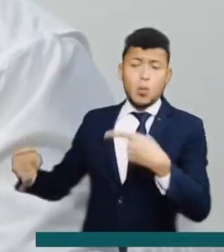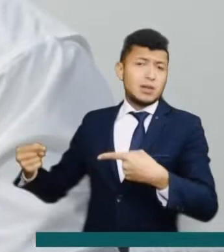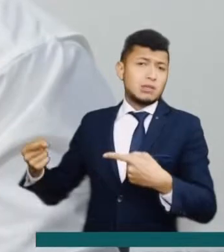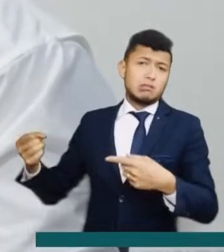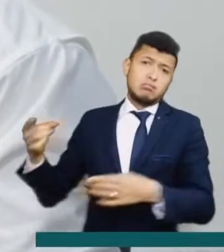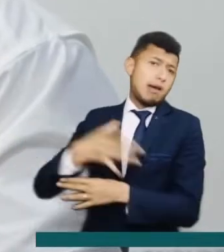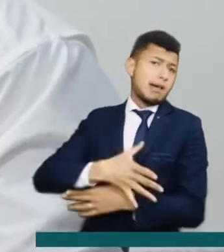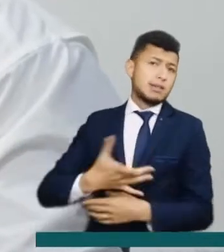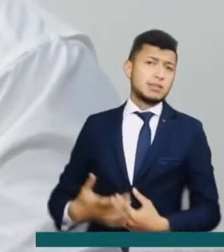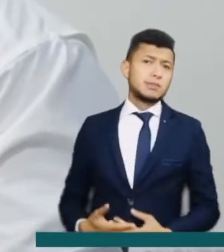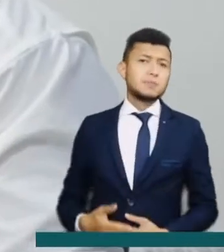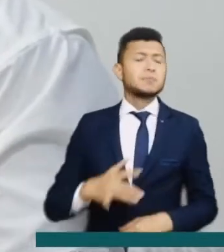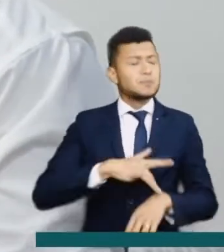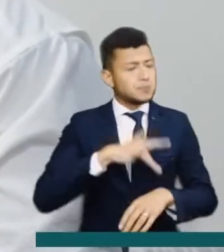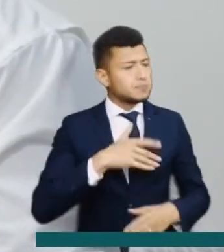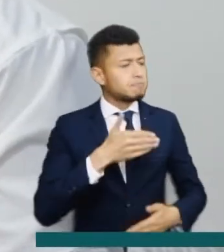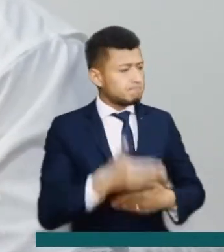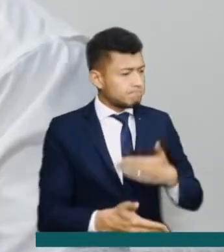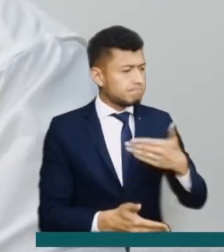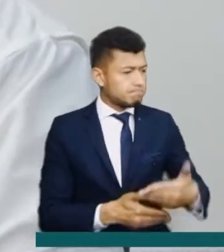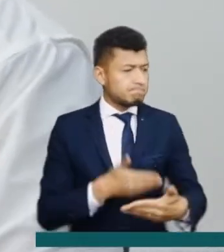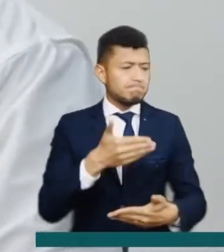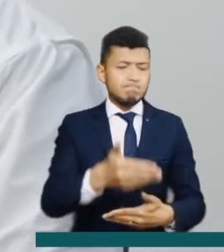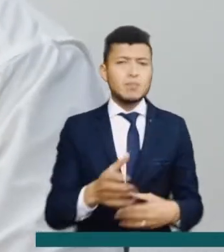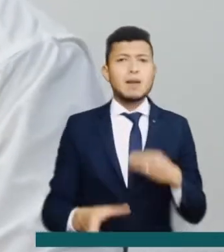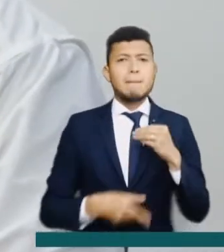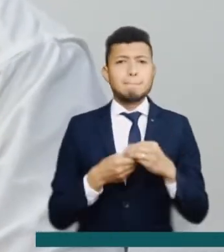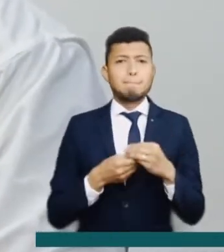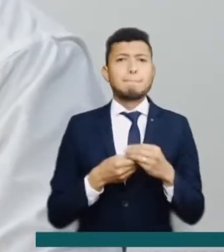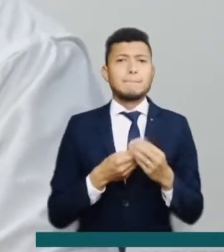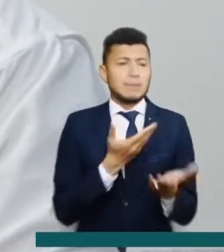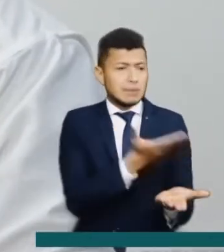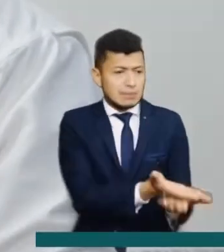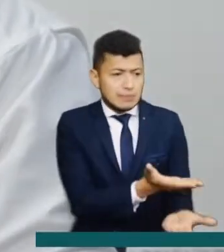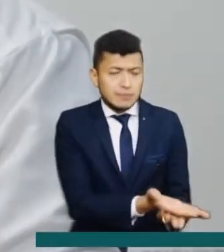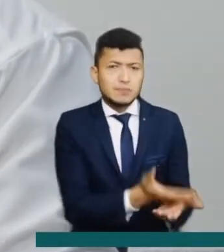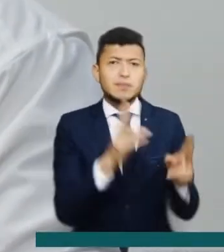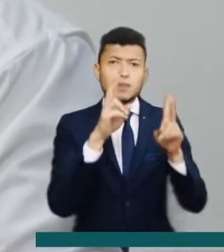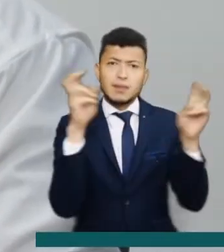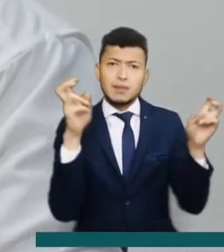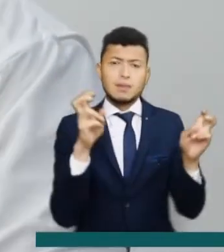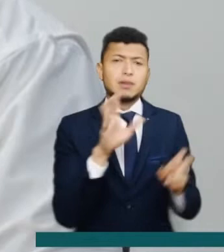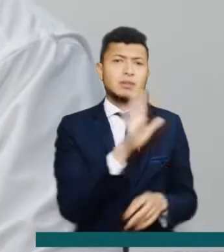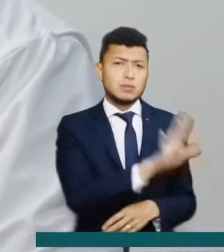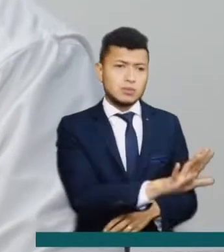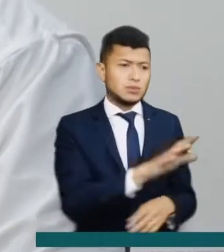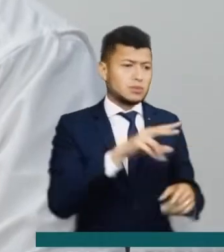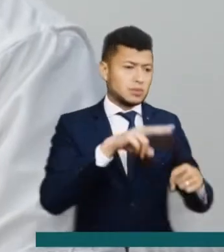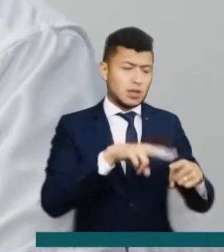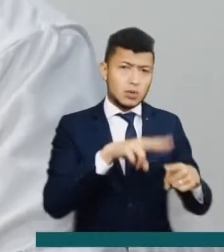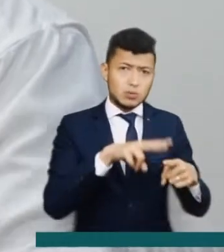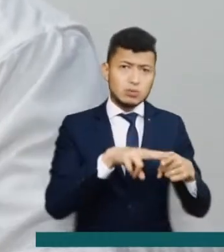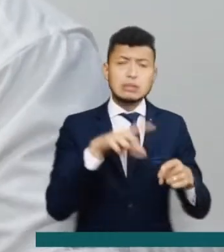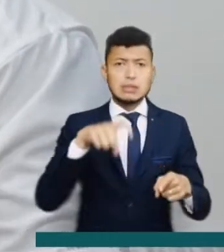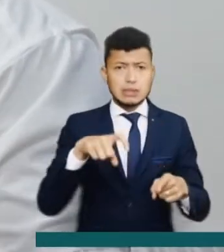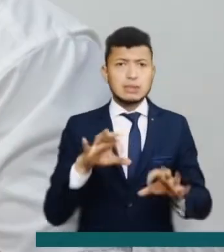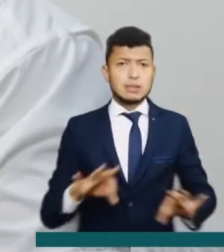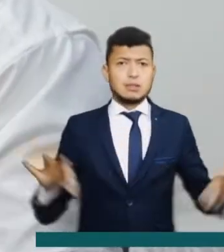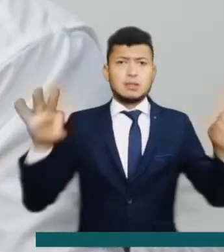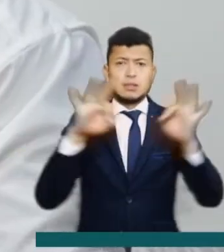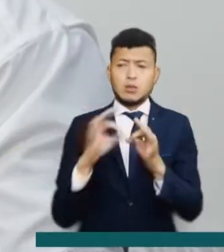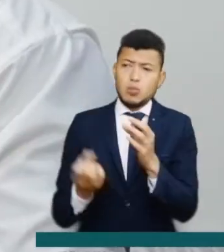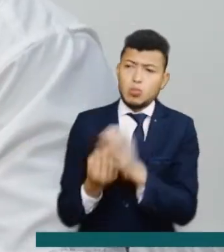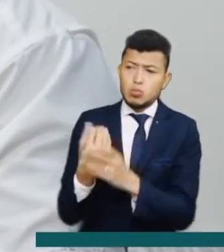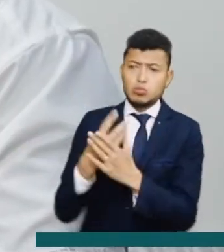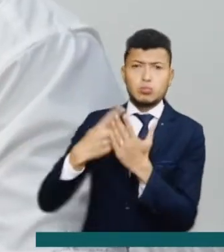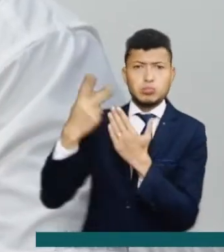toca ir paso a paso y obviamente también dejando sobre la mesa el tema del recurso, que es importante para poder manejar